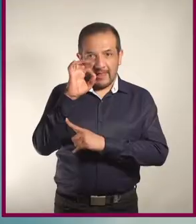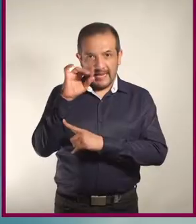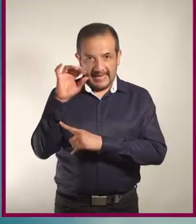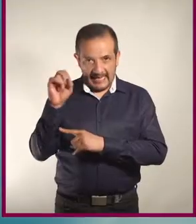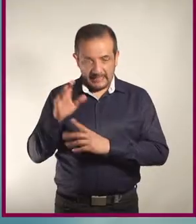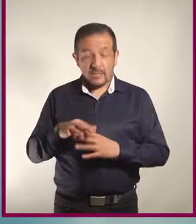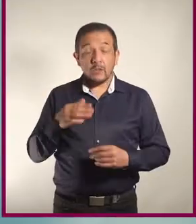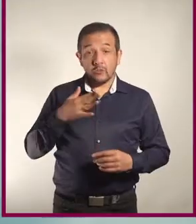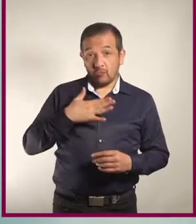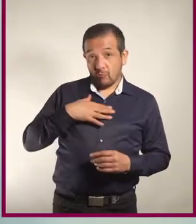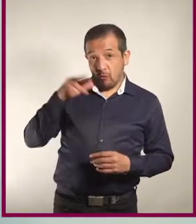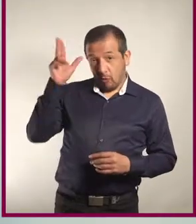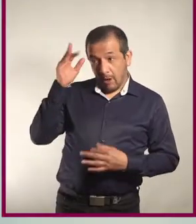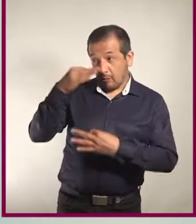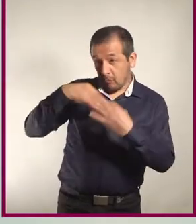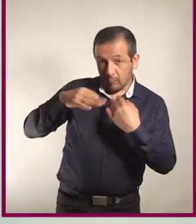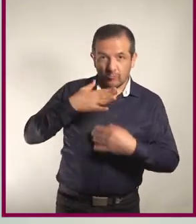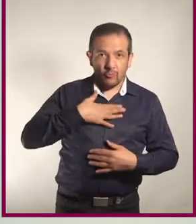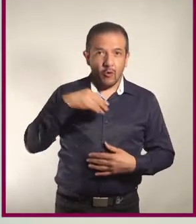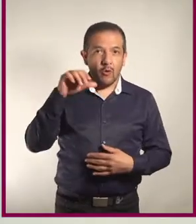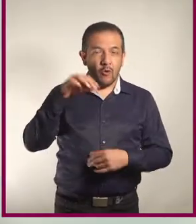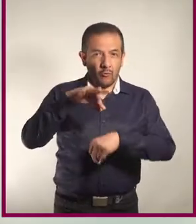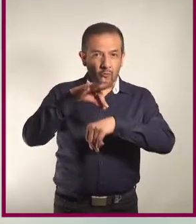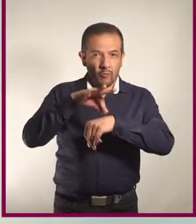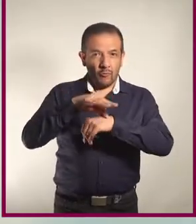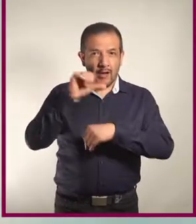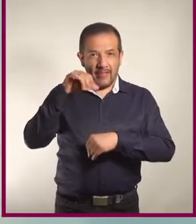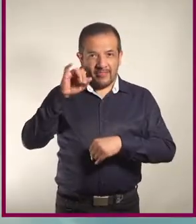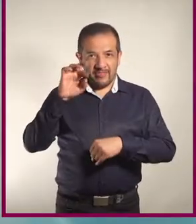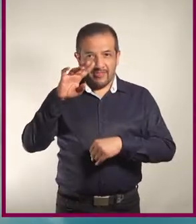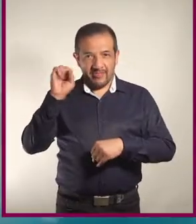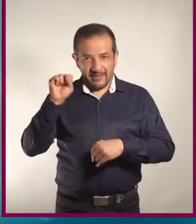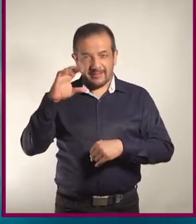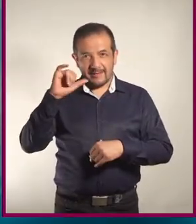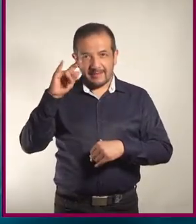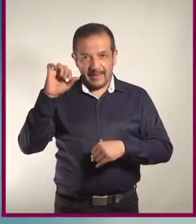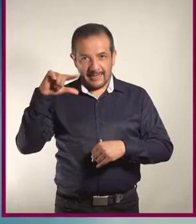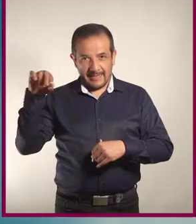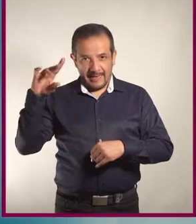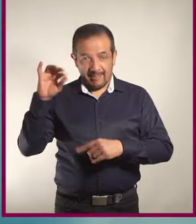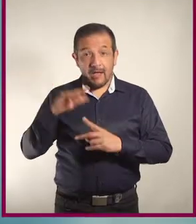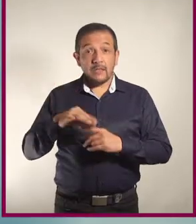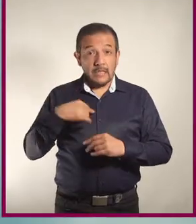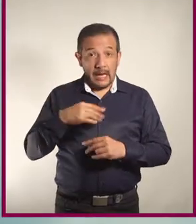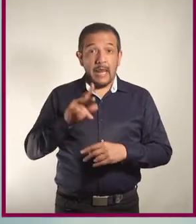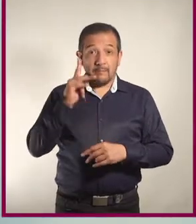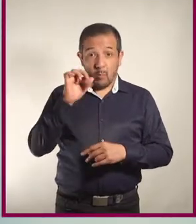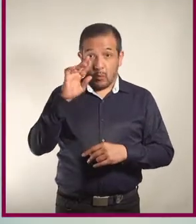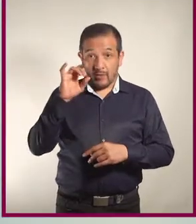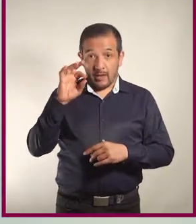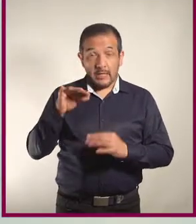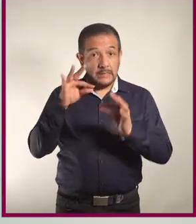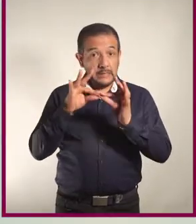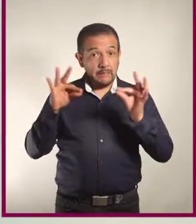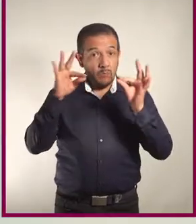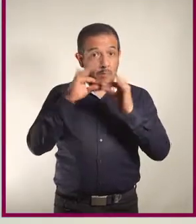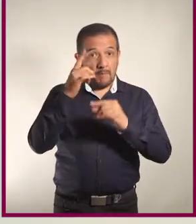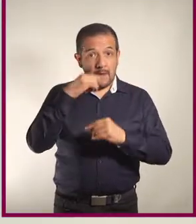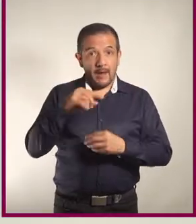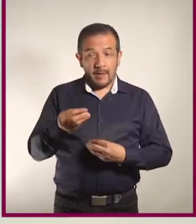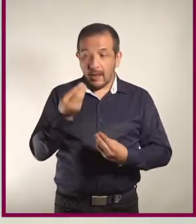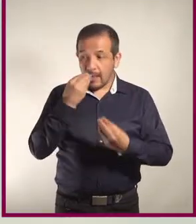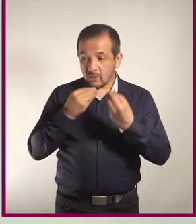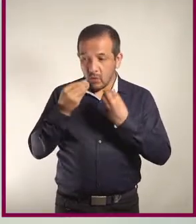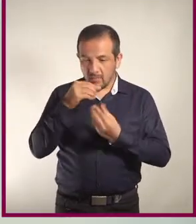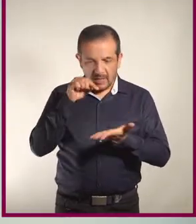proteínas. Hola a todos y todas, yo soy el Dr. Andrés Castañeda. Las proteínas son todo un tema. Tienen muchas funciones y es muy importante conocer